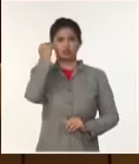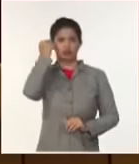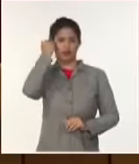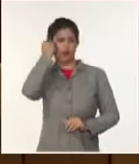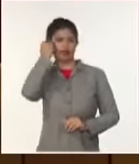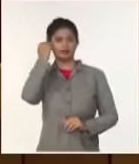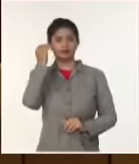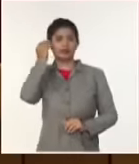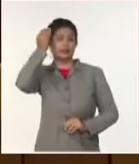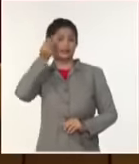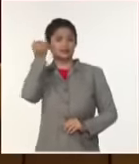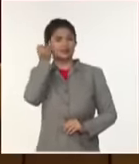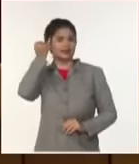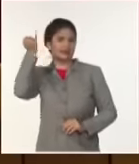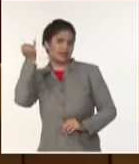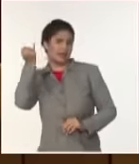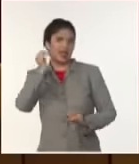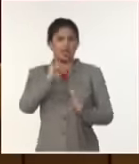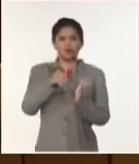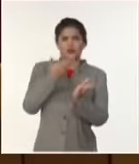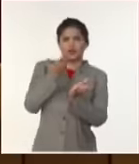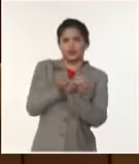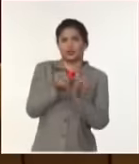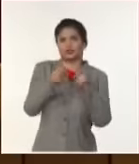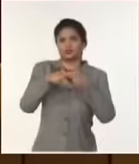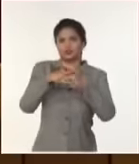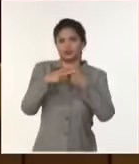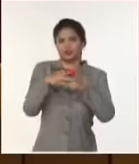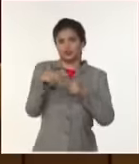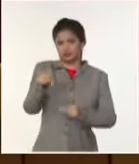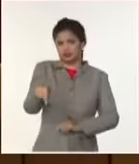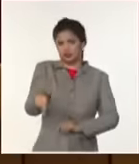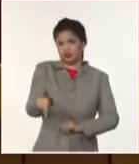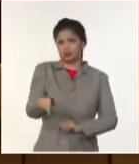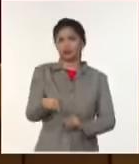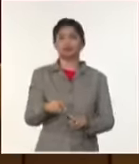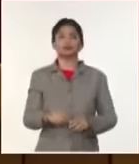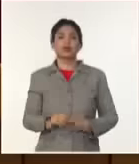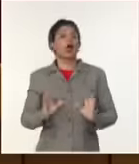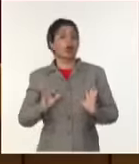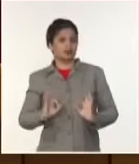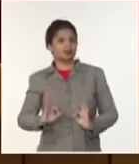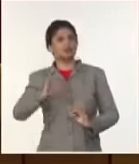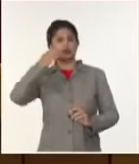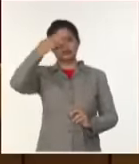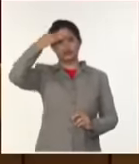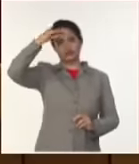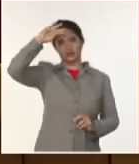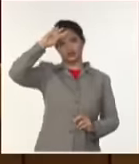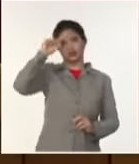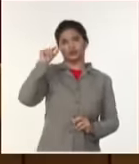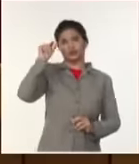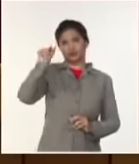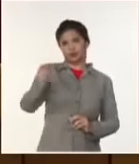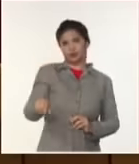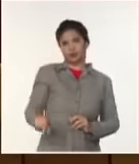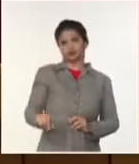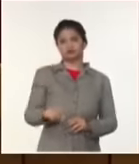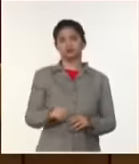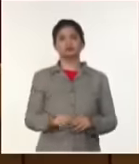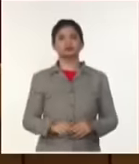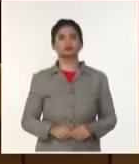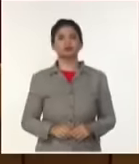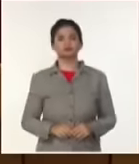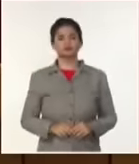ideas, sino también capaz de adaptarse al momento histórico y a las necesidades, he ahí una premisa sin la cual será